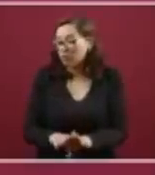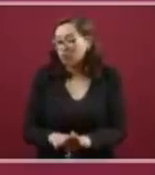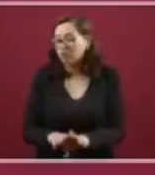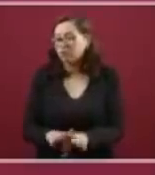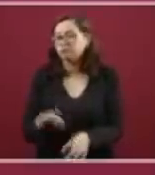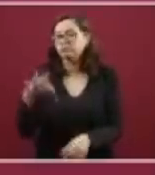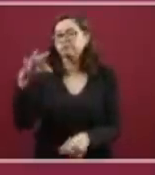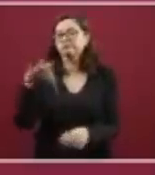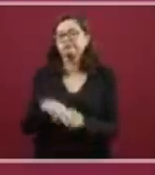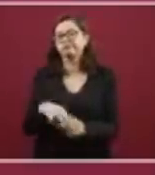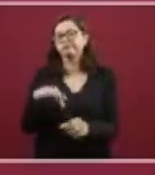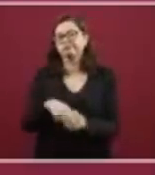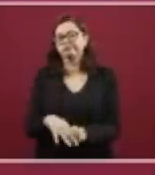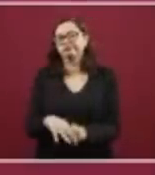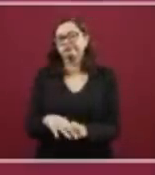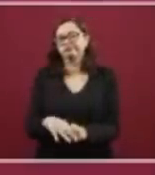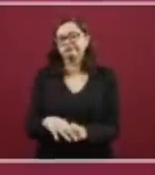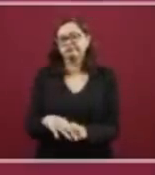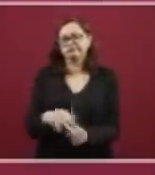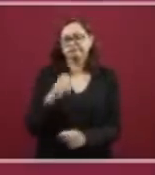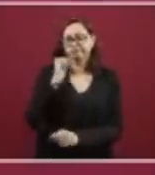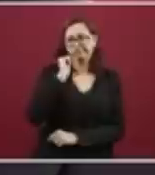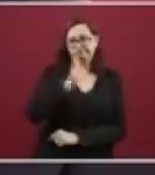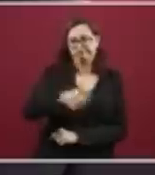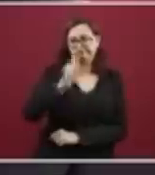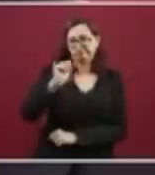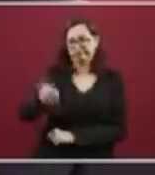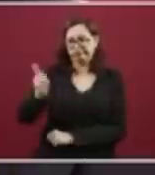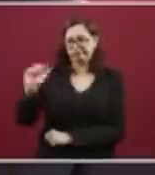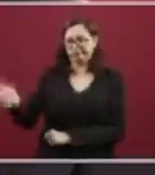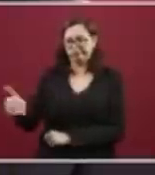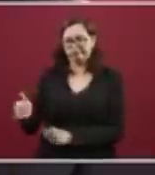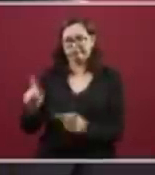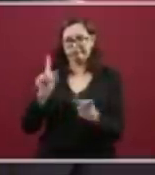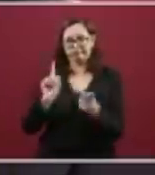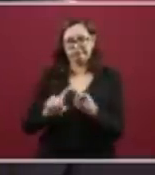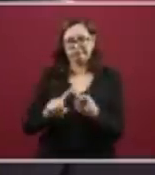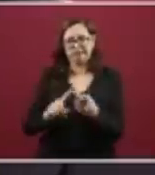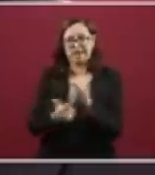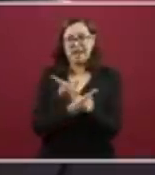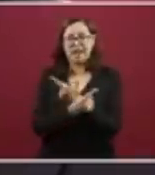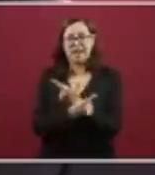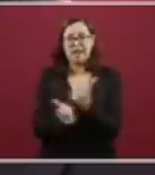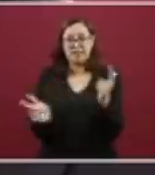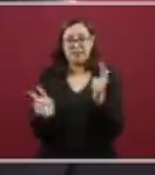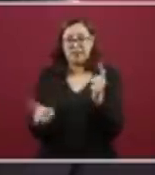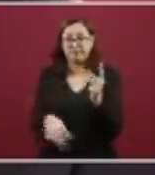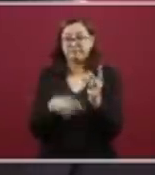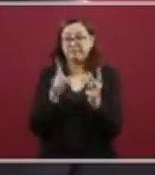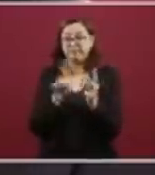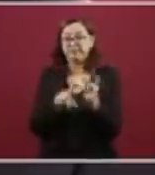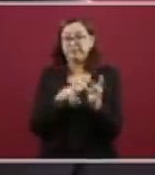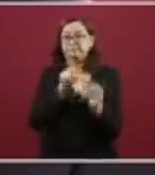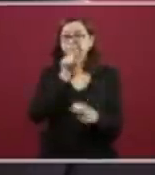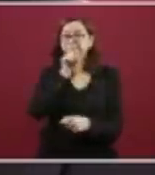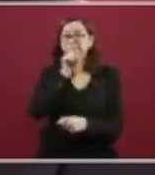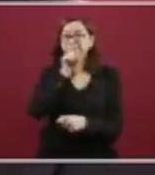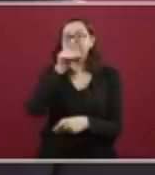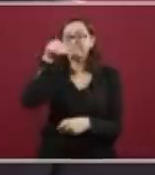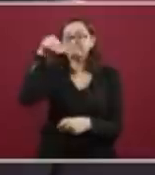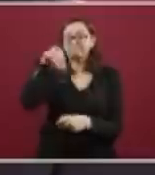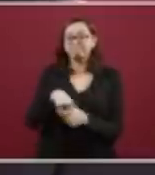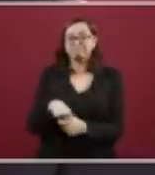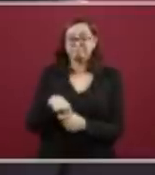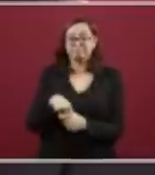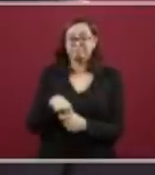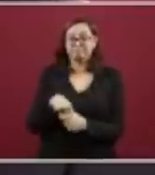voto directo, libre y secreto de los trabajadores.